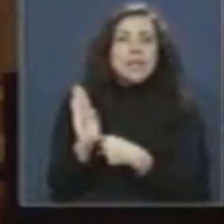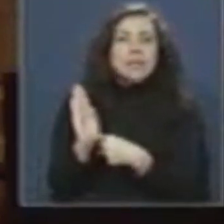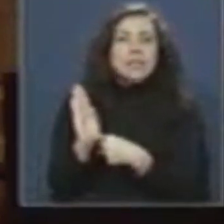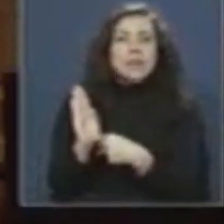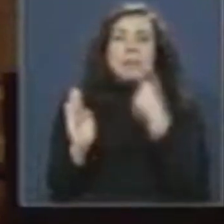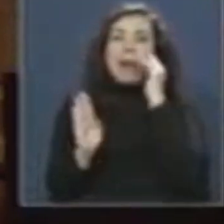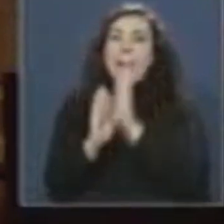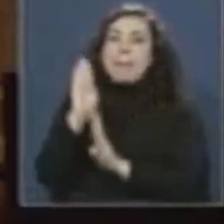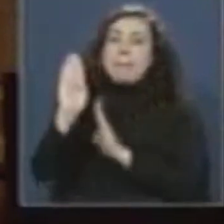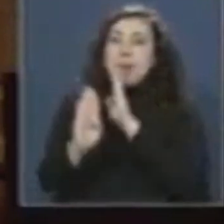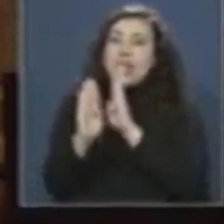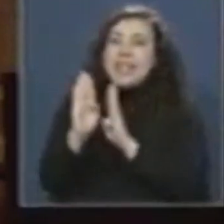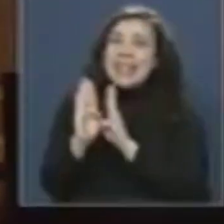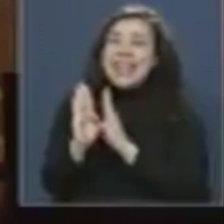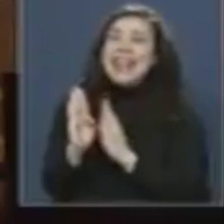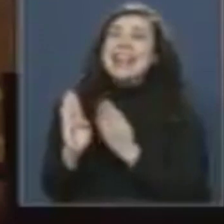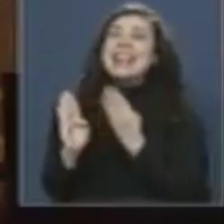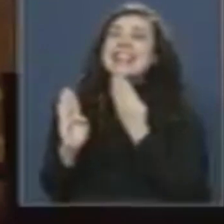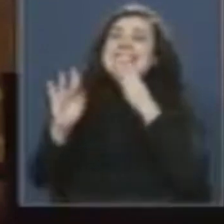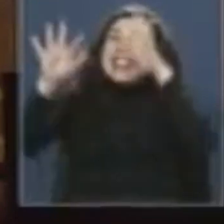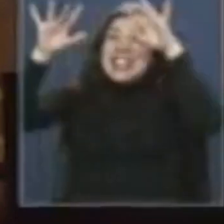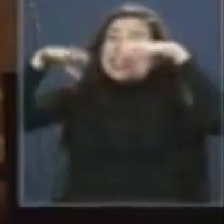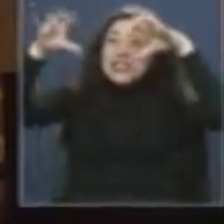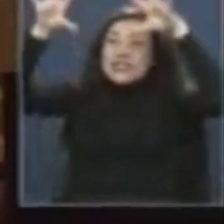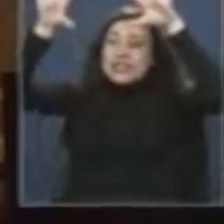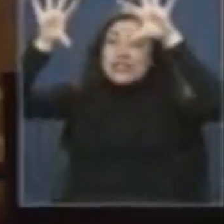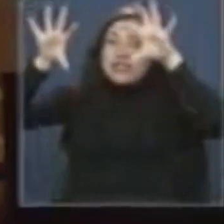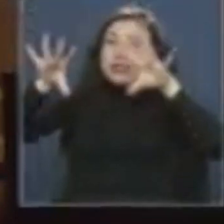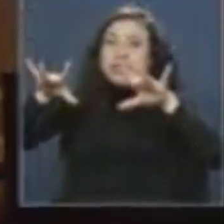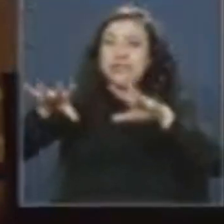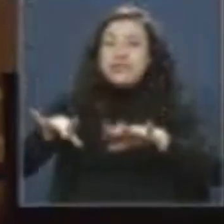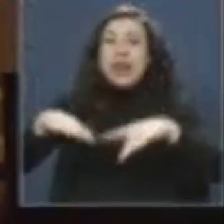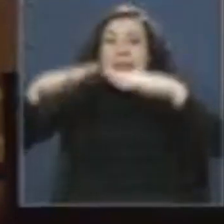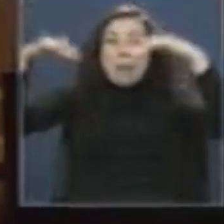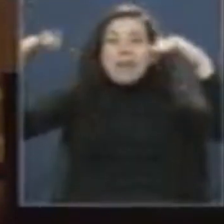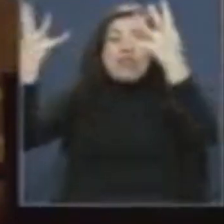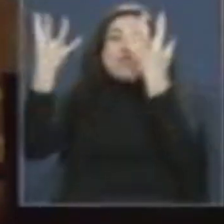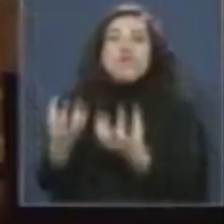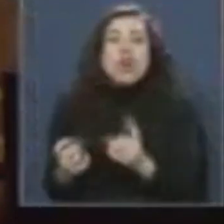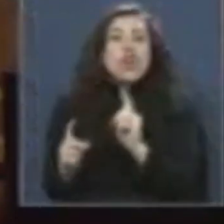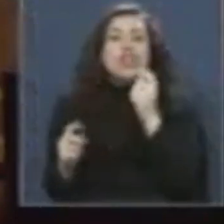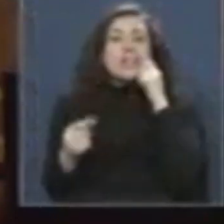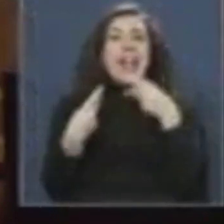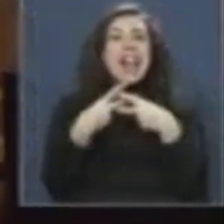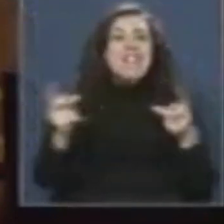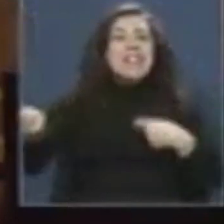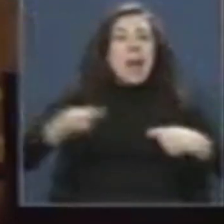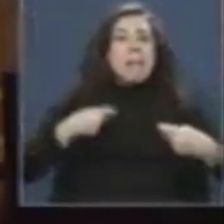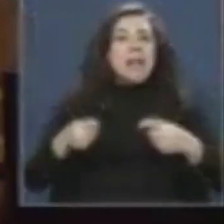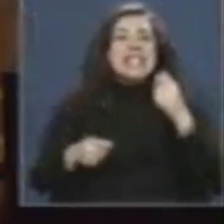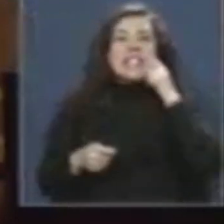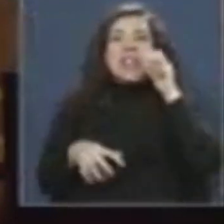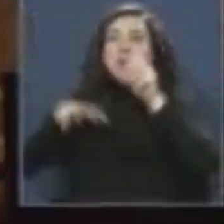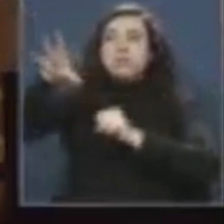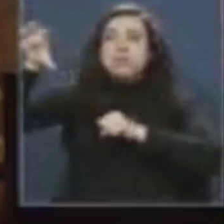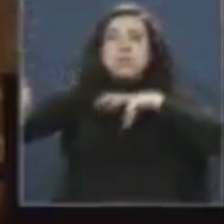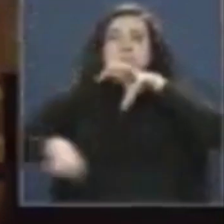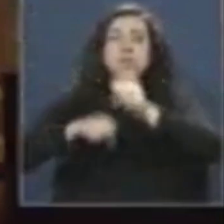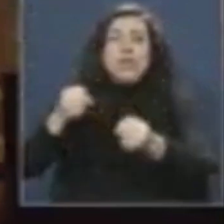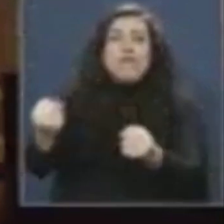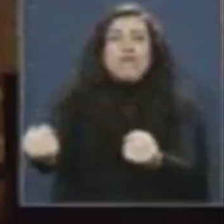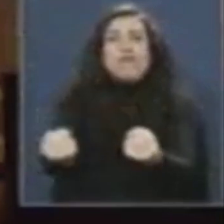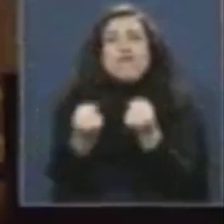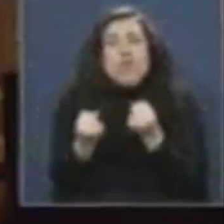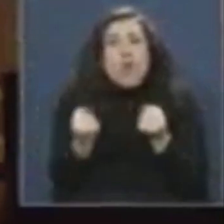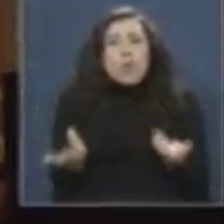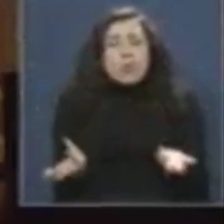No querer una norma de protección de glaciares no es libertad de mercado. Es salvajismo, es depredación ambiental brutal. Por lo